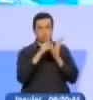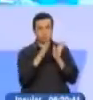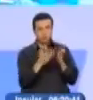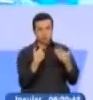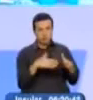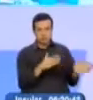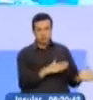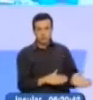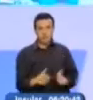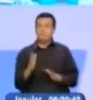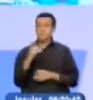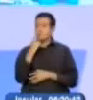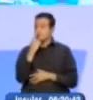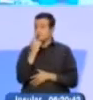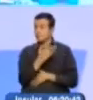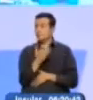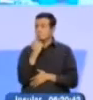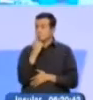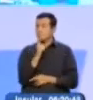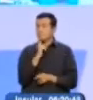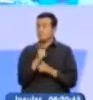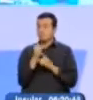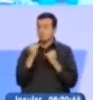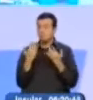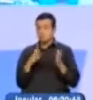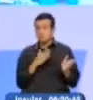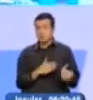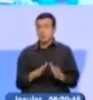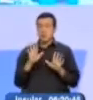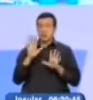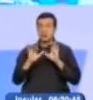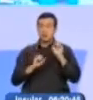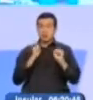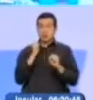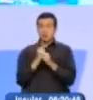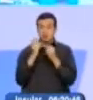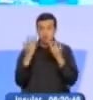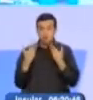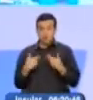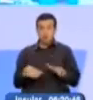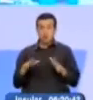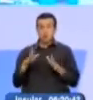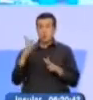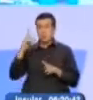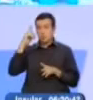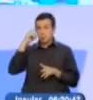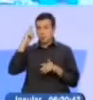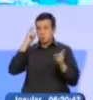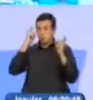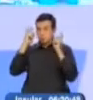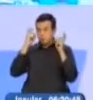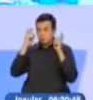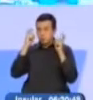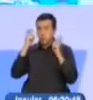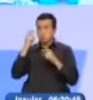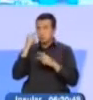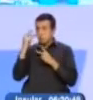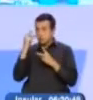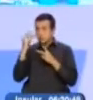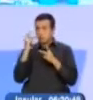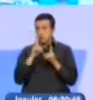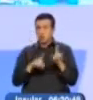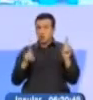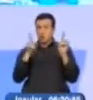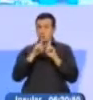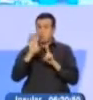Sí, es muy interesante que ahora a los 10 años de un gobierno... mirar los